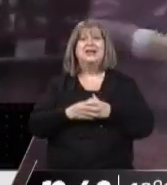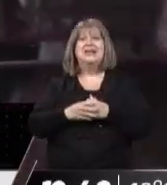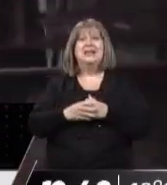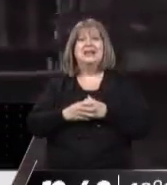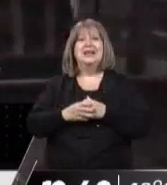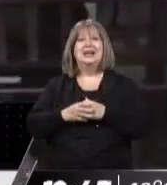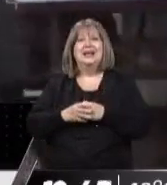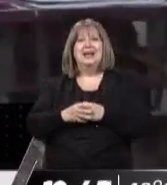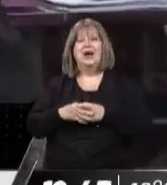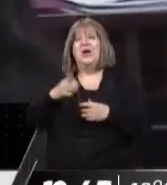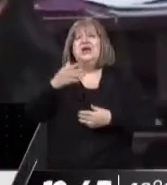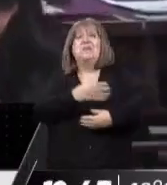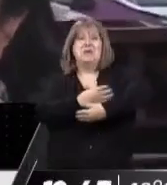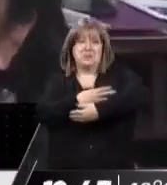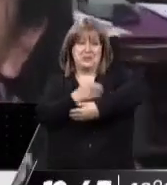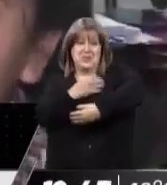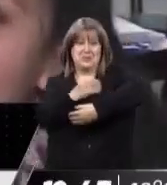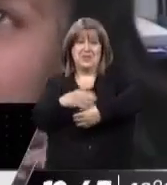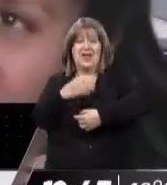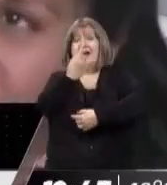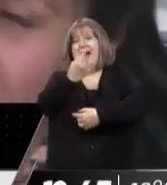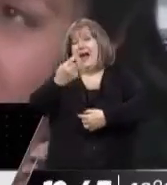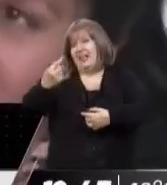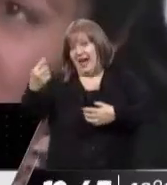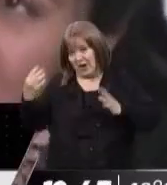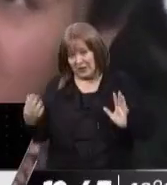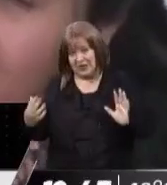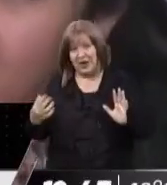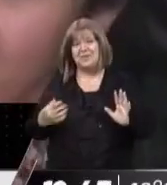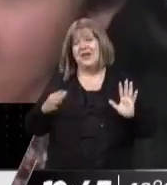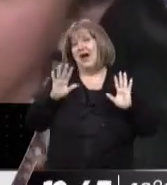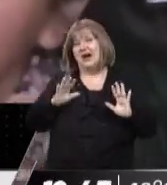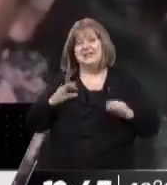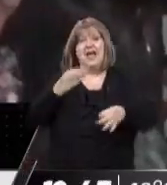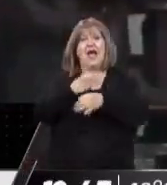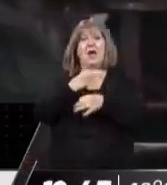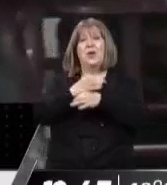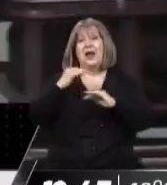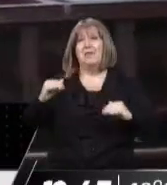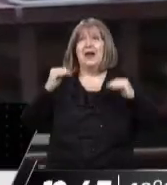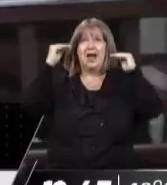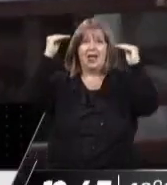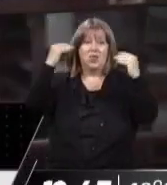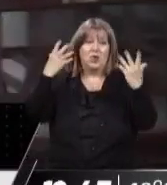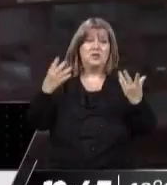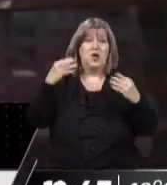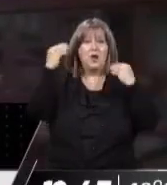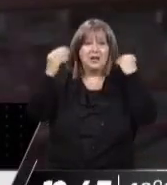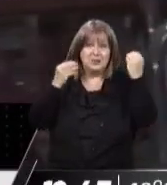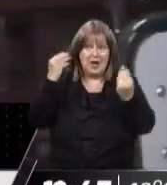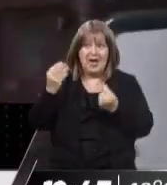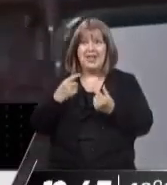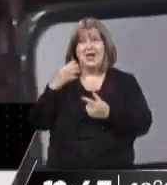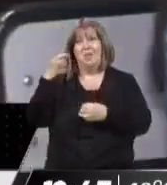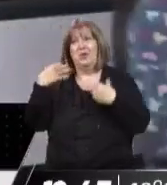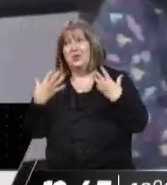ya tiene hambre. Qué lindas historias, chicos. Bueno, esta es la escuela para adultos. Tantos sueños, tantas oportunidades. Algunos